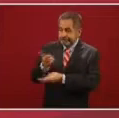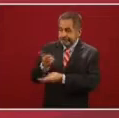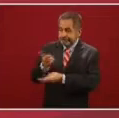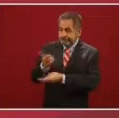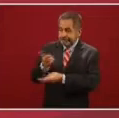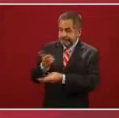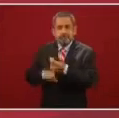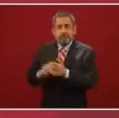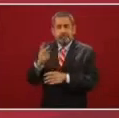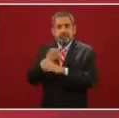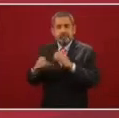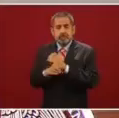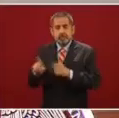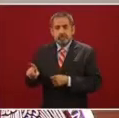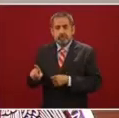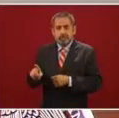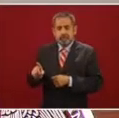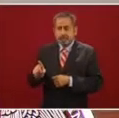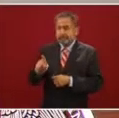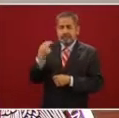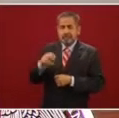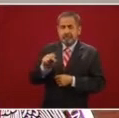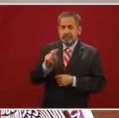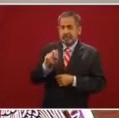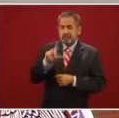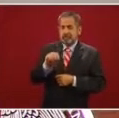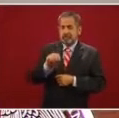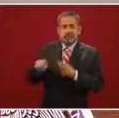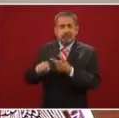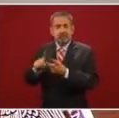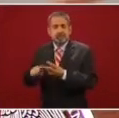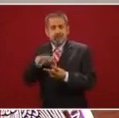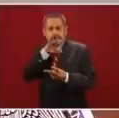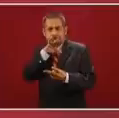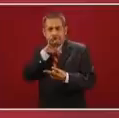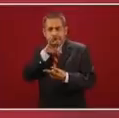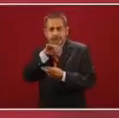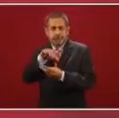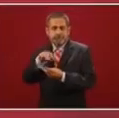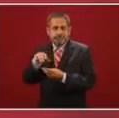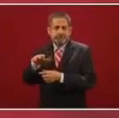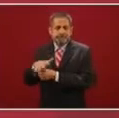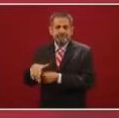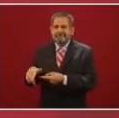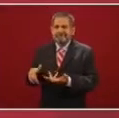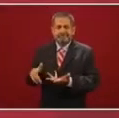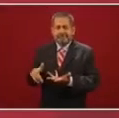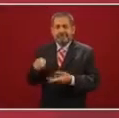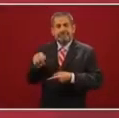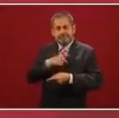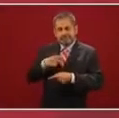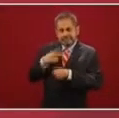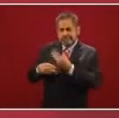en muchos casos son dos cosas: suelo de conservación y el segundo, basura. Y esto es en otro ámbito en el que se debe